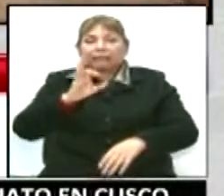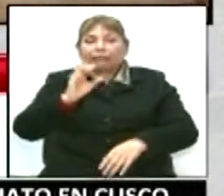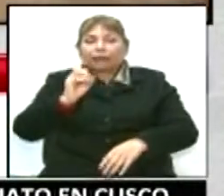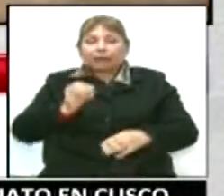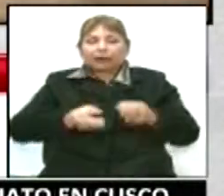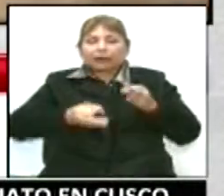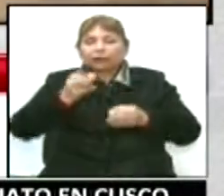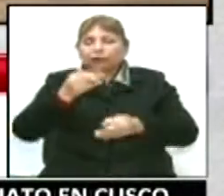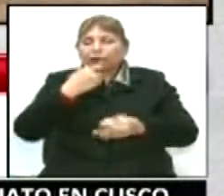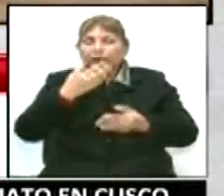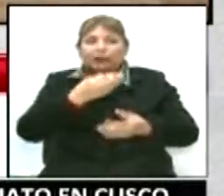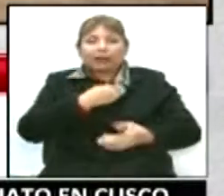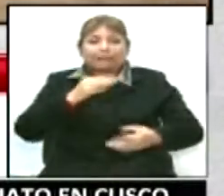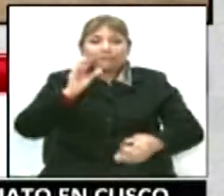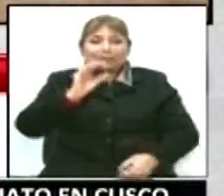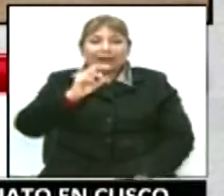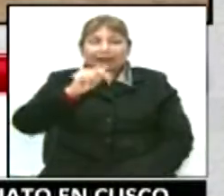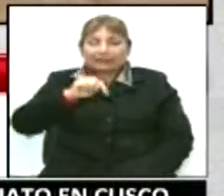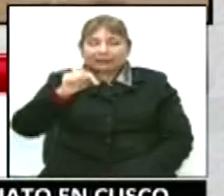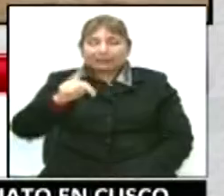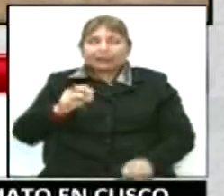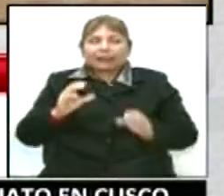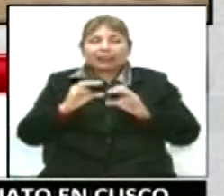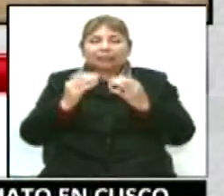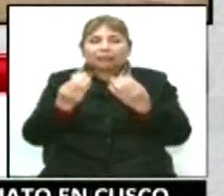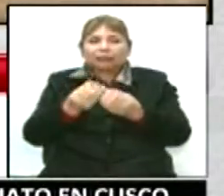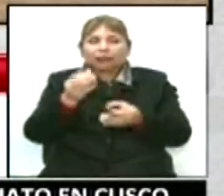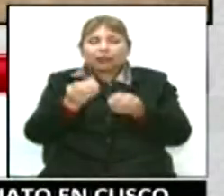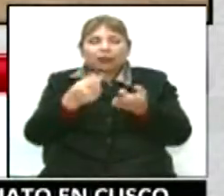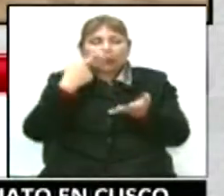constitucional del Consejo Nacional de la Magistratura en la Comisión de Justicia, un tema que luego se